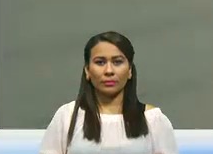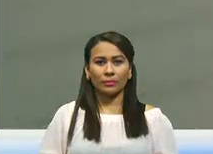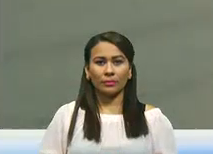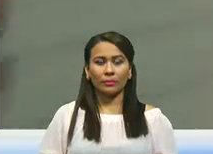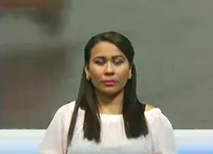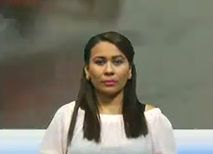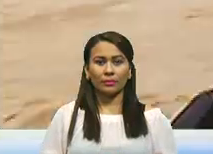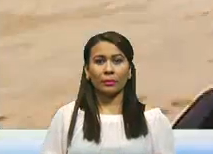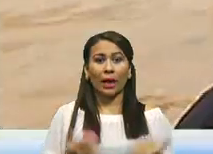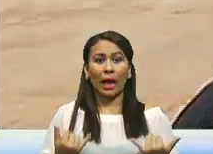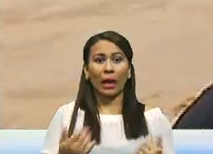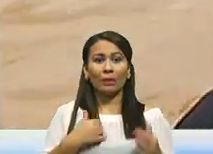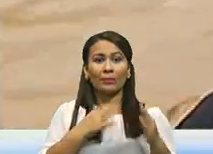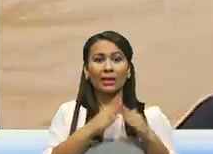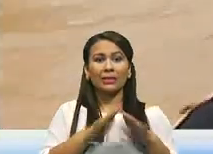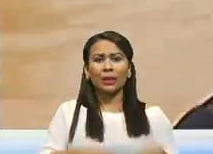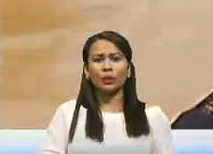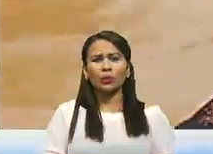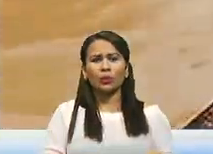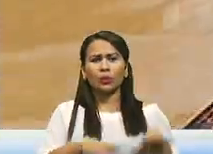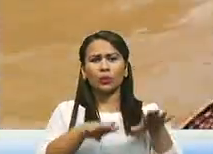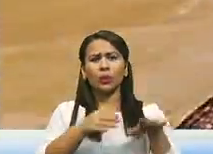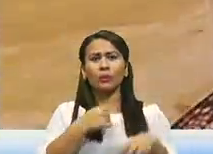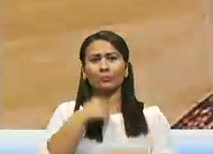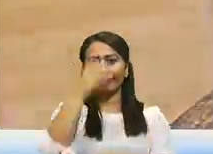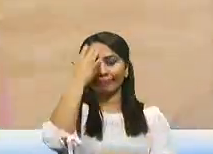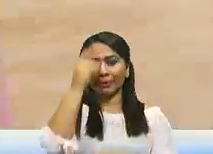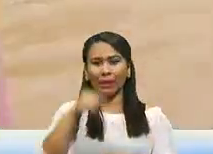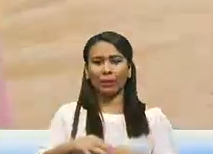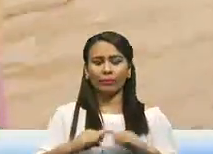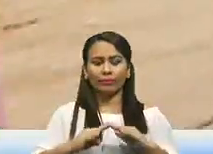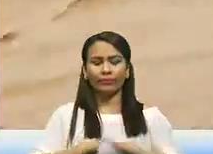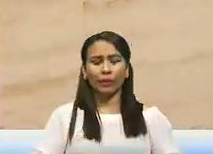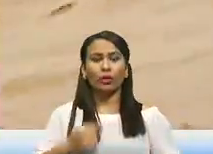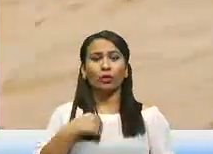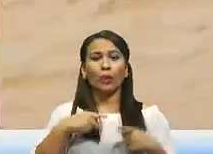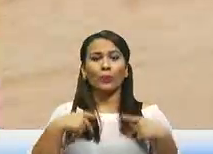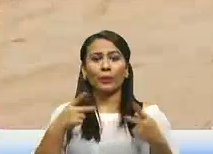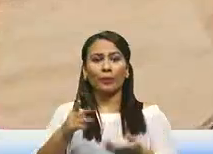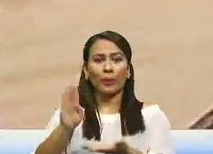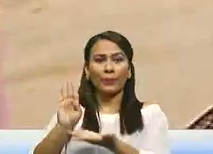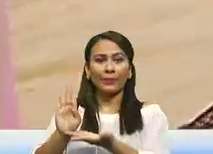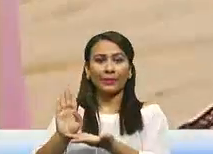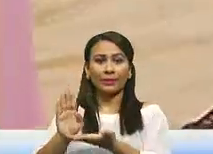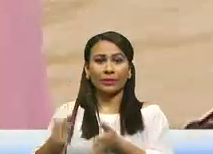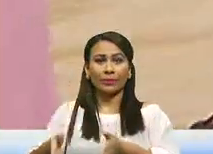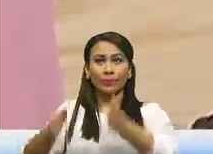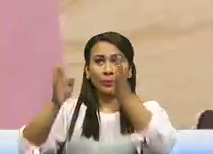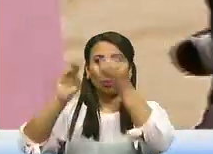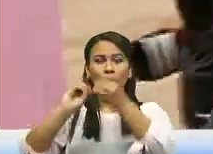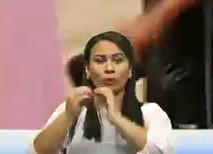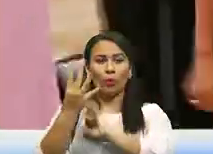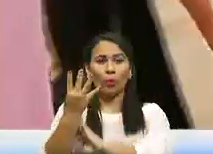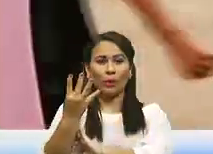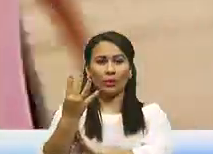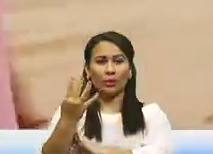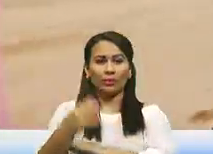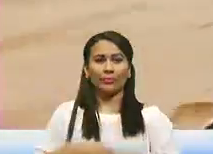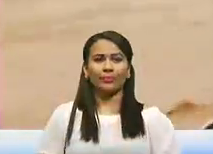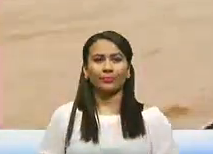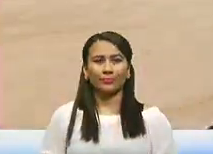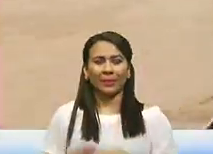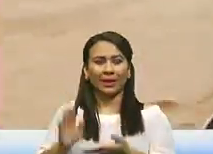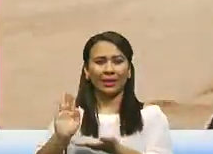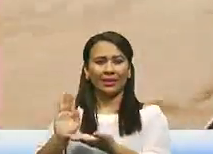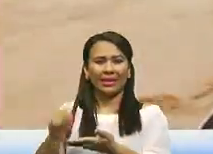Ahorita se inunda mi casa también, porque está baja. Flor de Bastión, bloque 4. Todo está inundado. No, es difícil